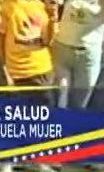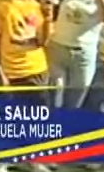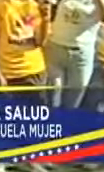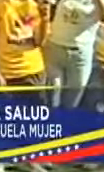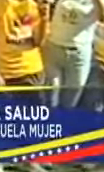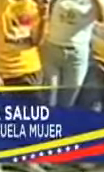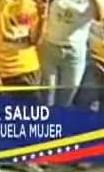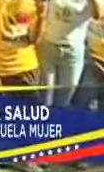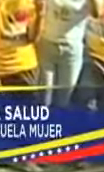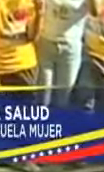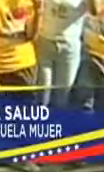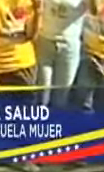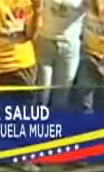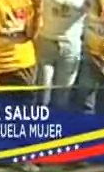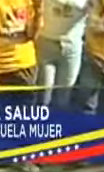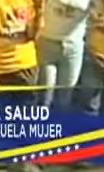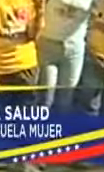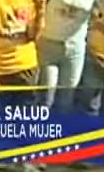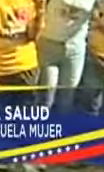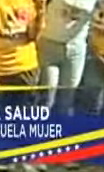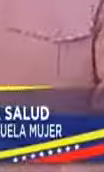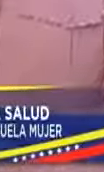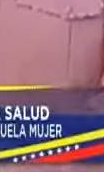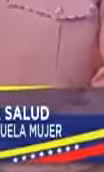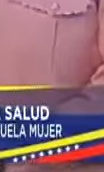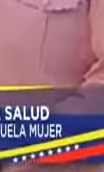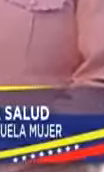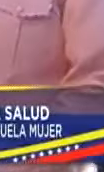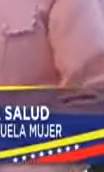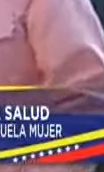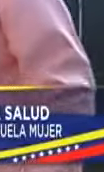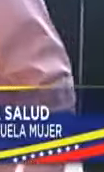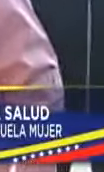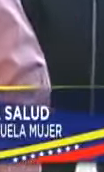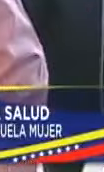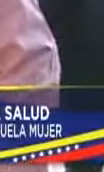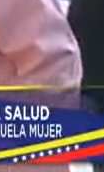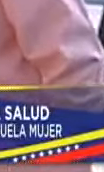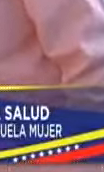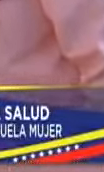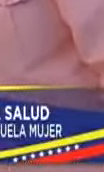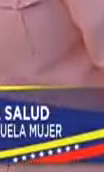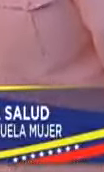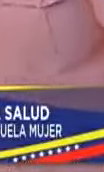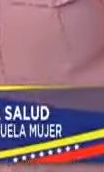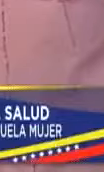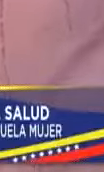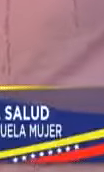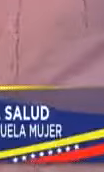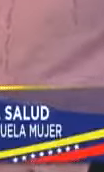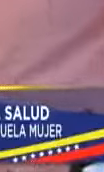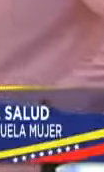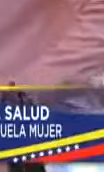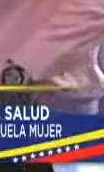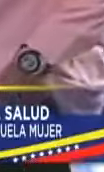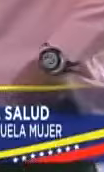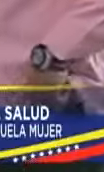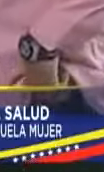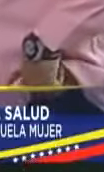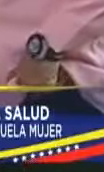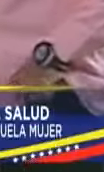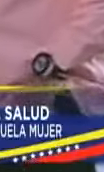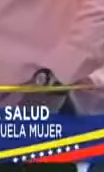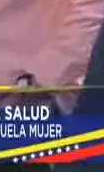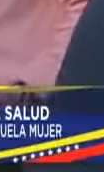núcleo de desarrollo endógeno Fabricio Ojeda, el presidente constitucional Nicolás Maduro, en compañía de la primera combatiente de la República Bolivariana